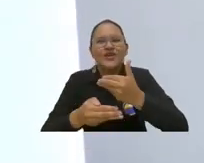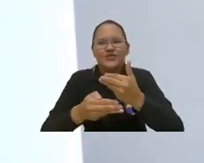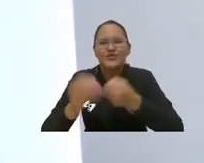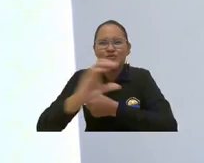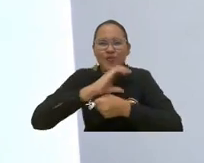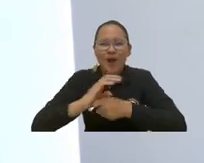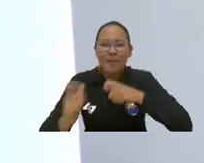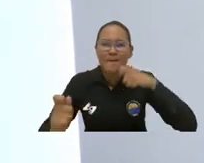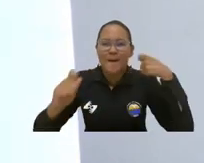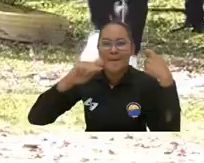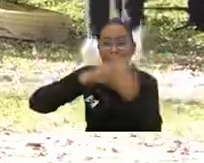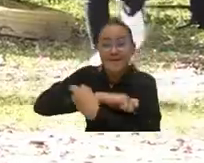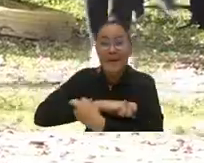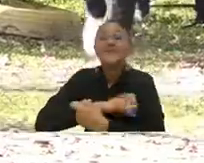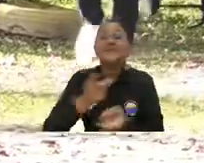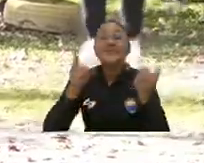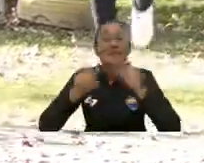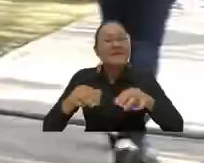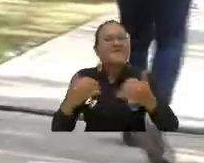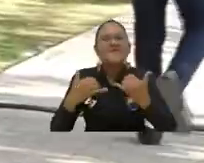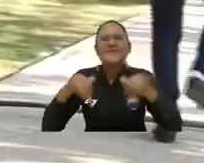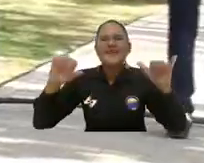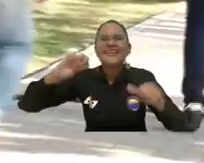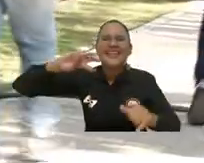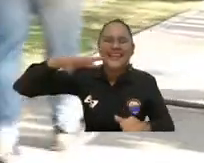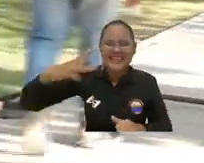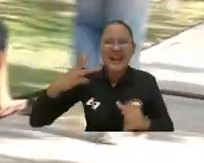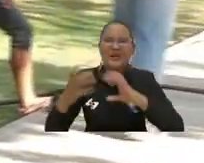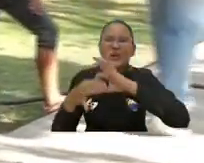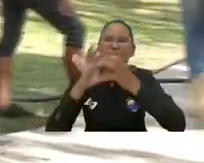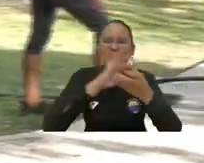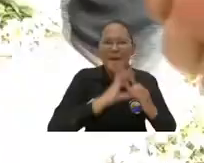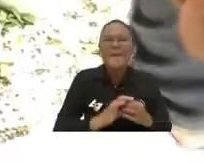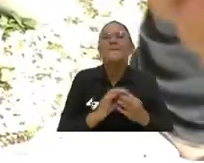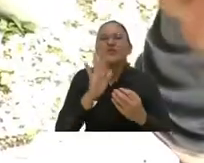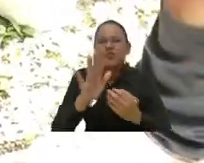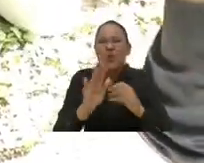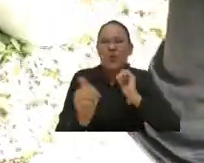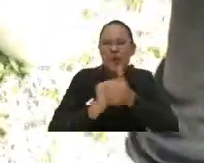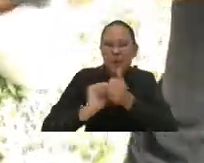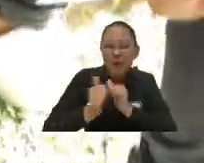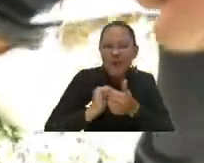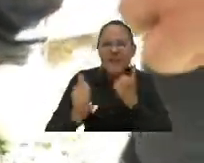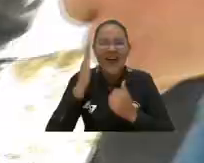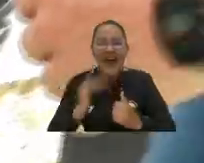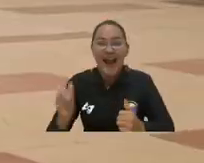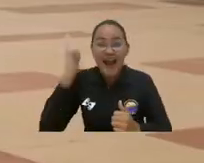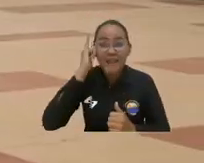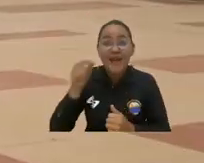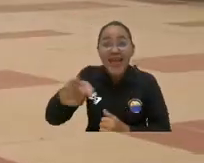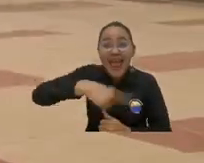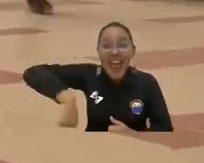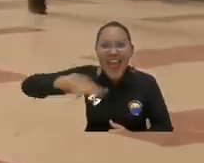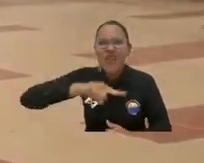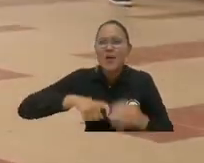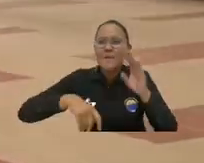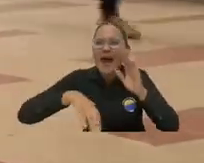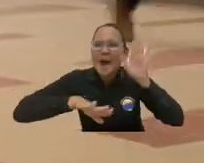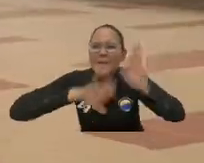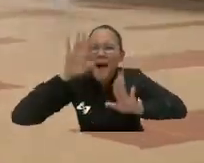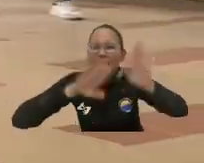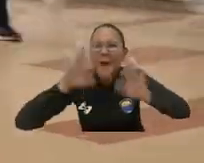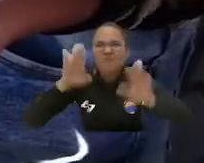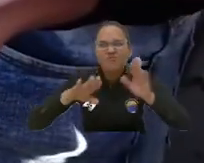proceso de transformación de la ciudad. La celebración finalizó con las terceras Olimpiadas Académicas y Deportivas, donde los participantes demostraron